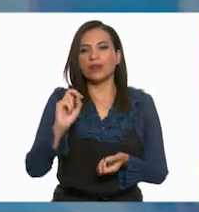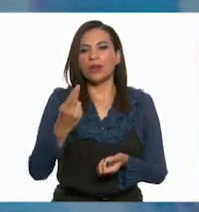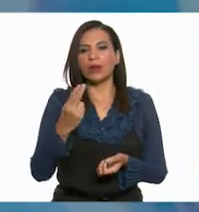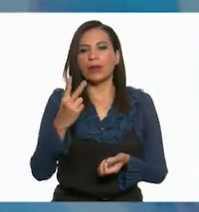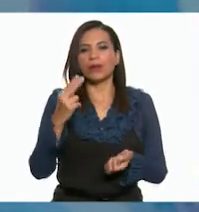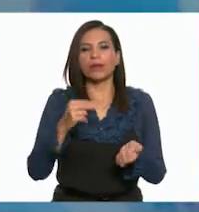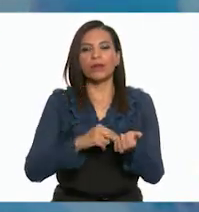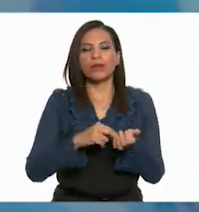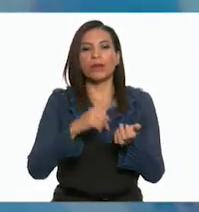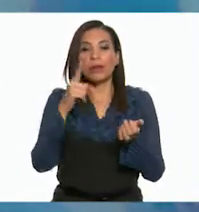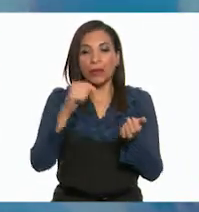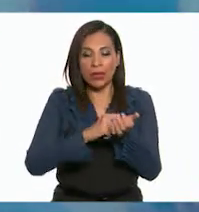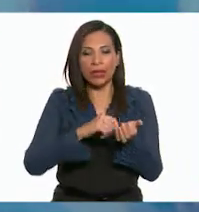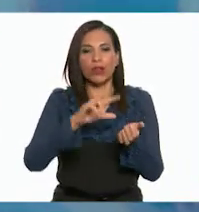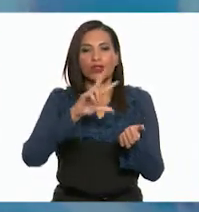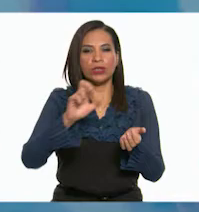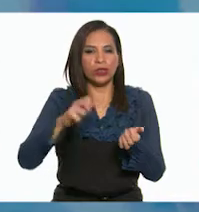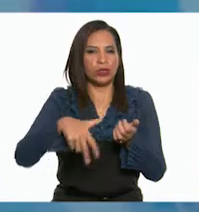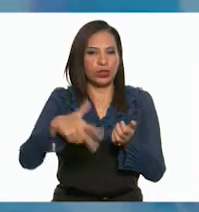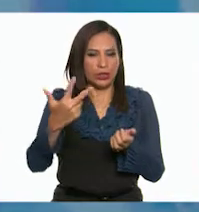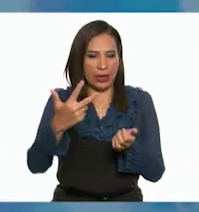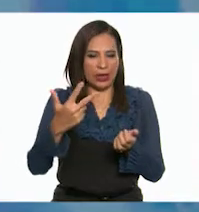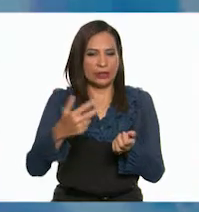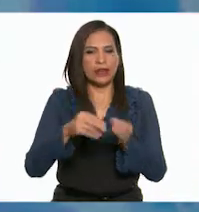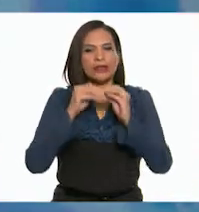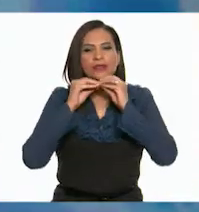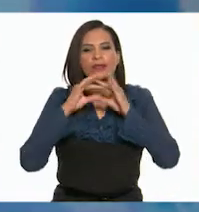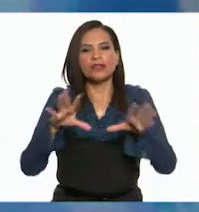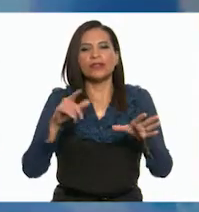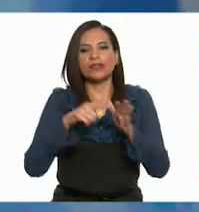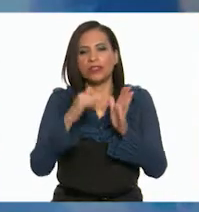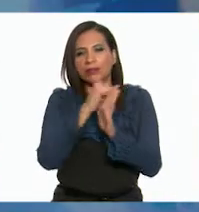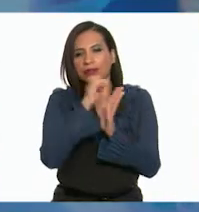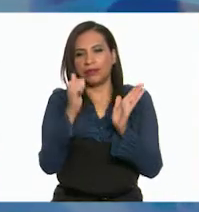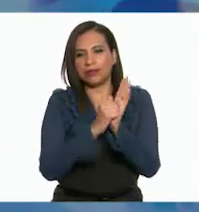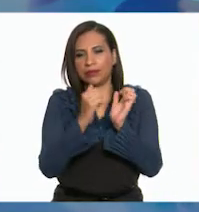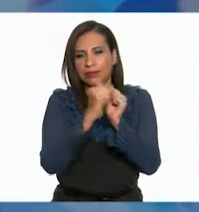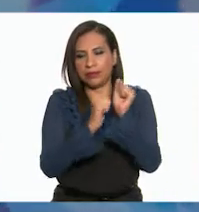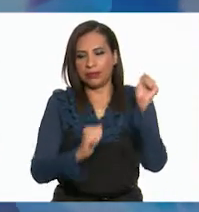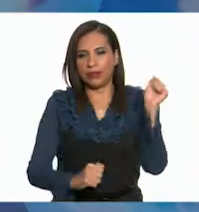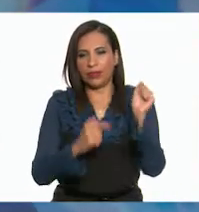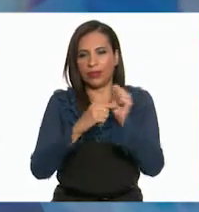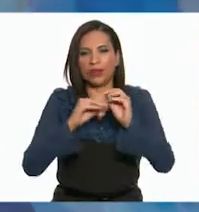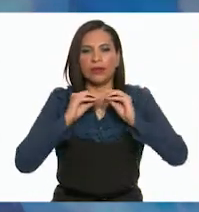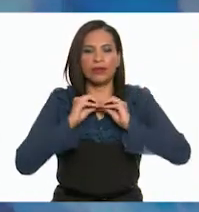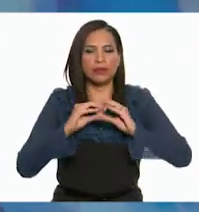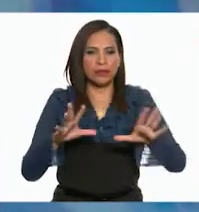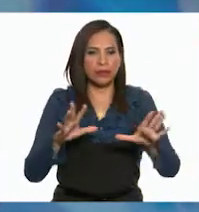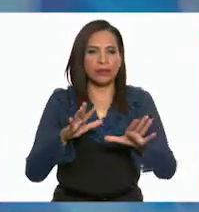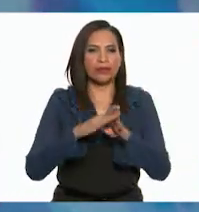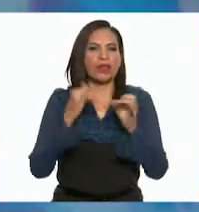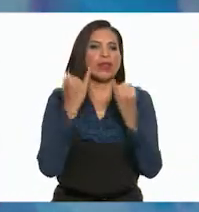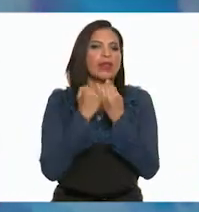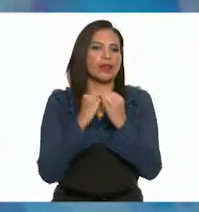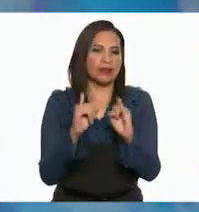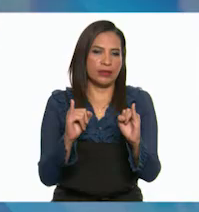de 1813 dio a conocer el acta solemne de la Declaración de la Independencia